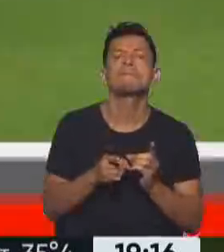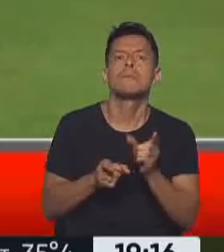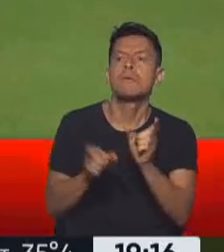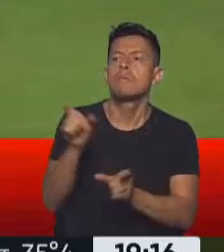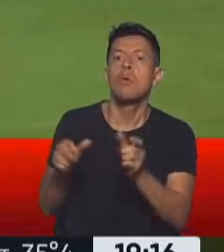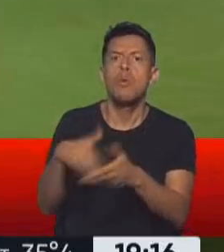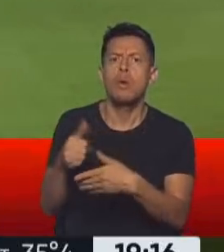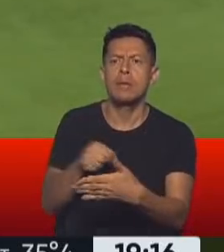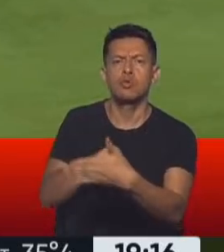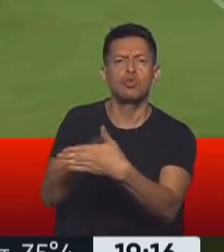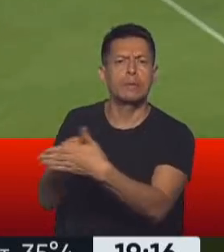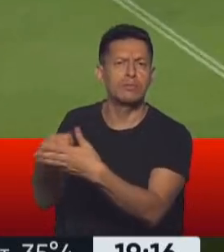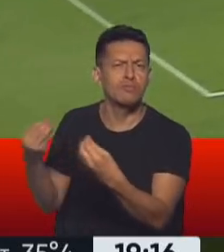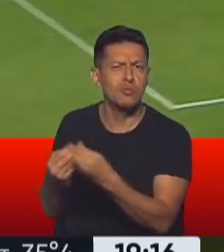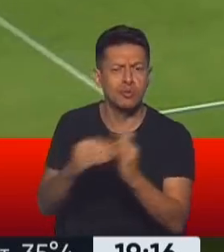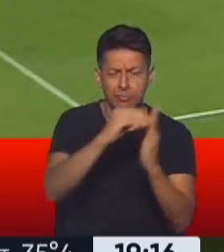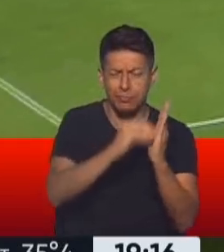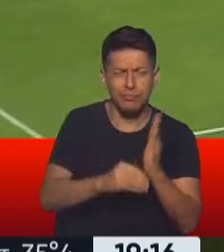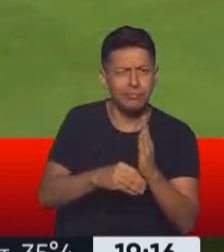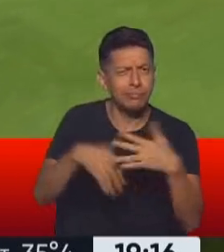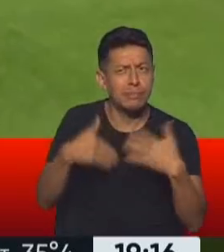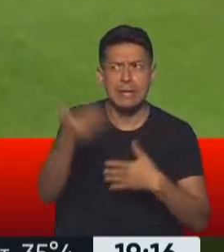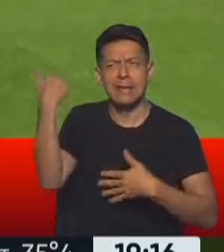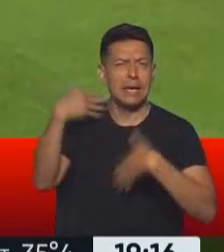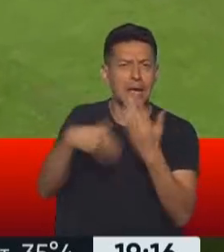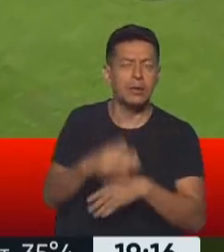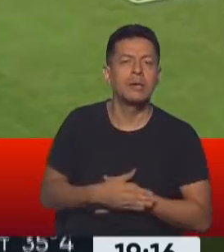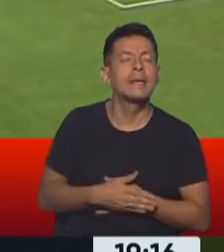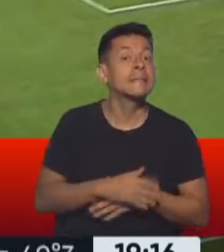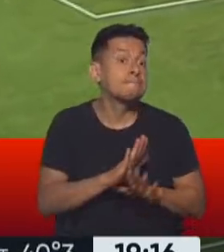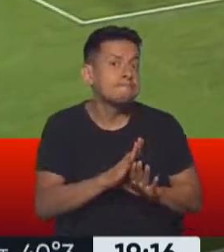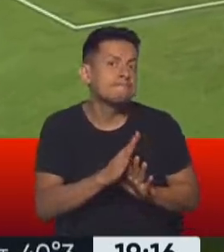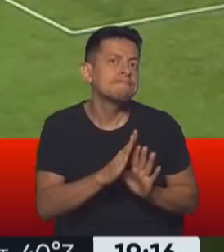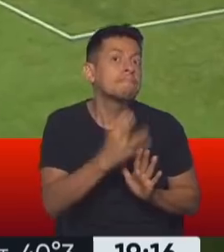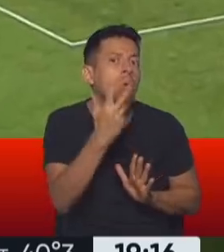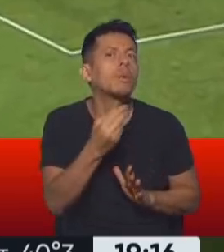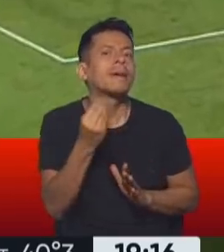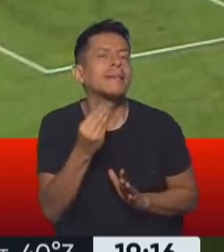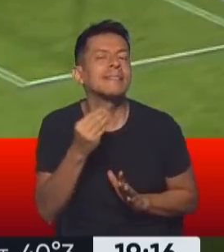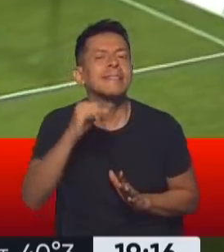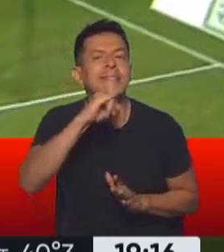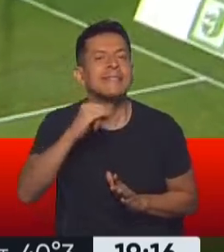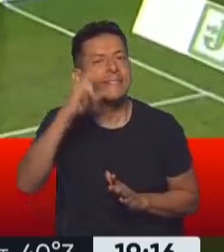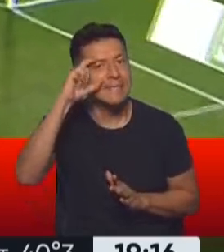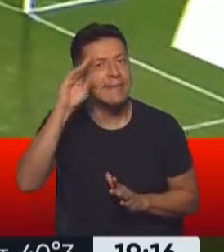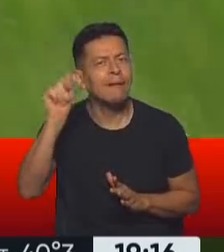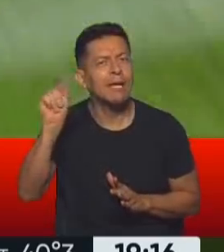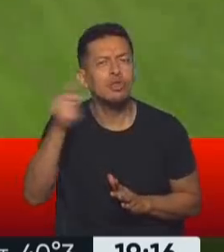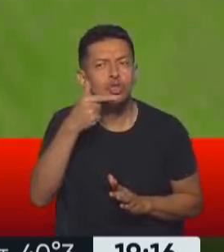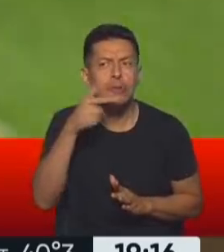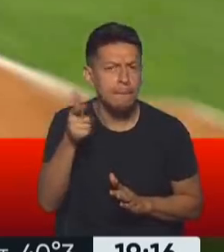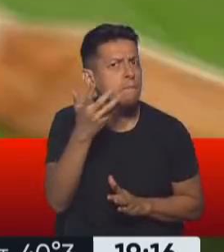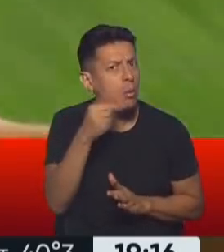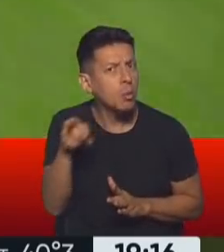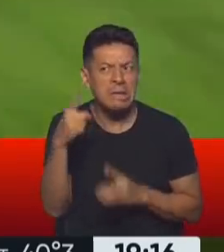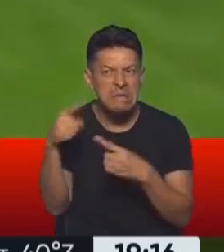jugadores suspendidos después del escándalo con el mismo que pasó seguro me gusta no se equivocó vivir otra cosa y bueno ahí tenemos